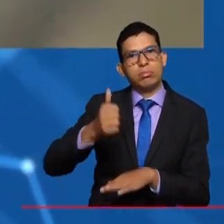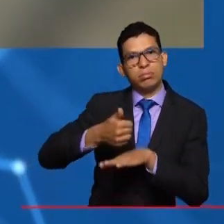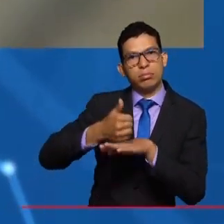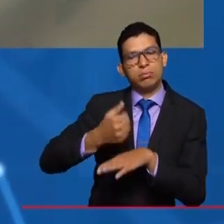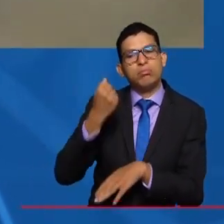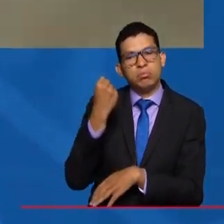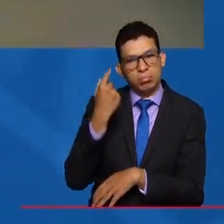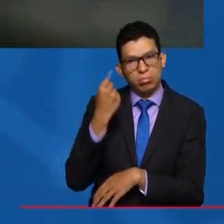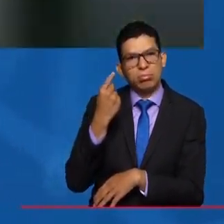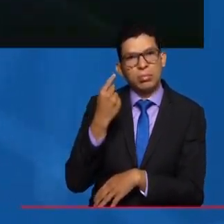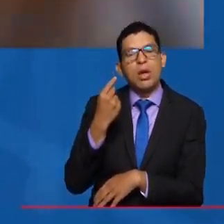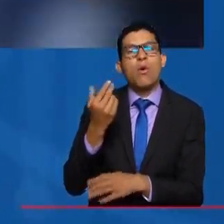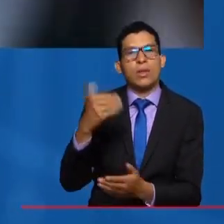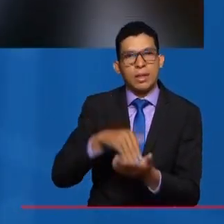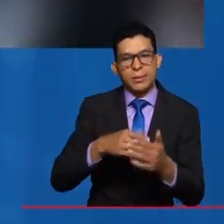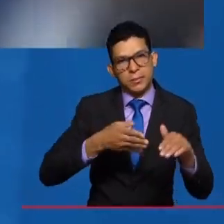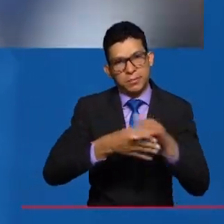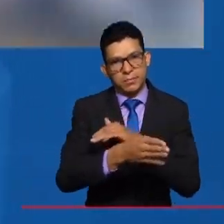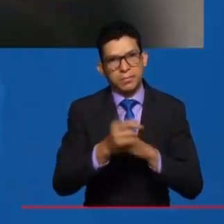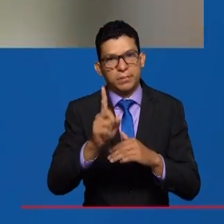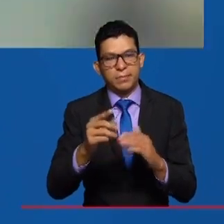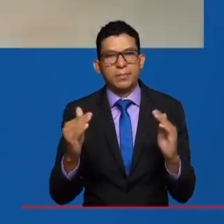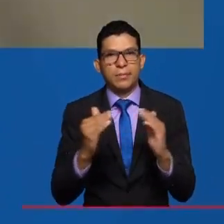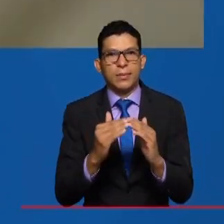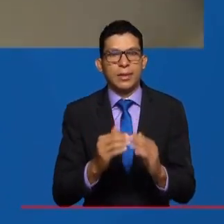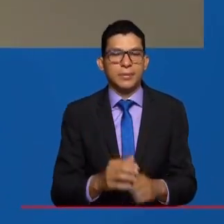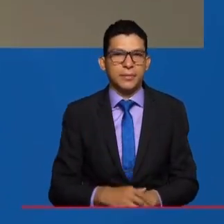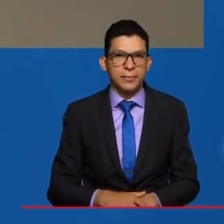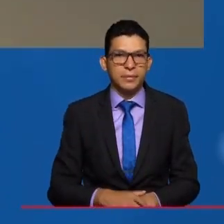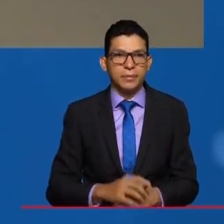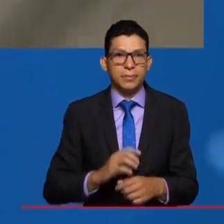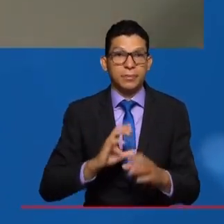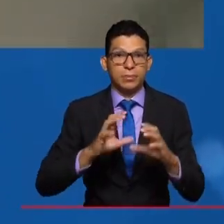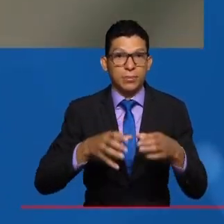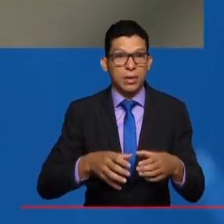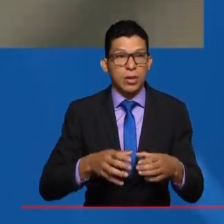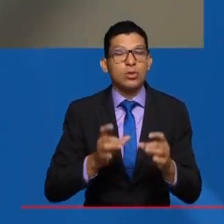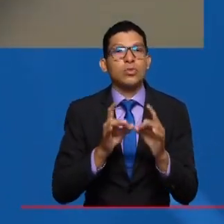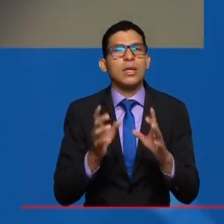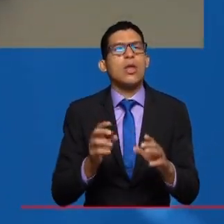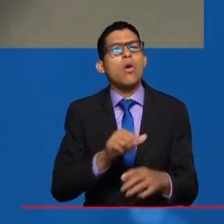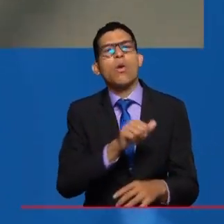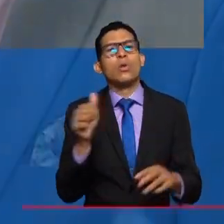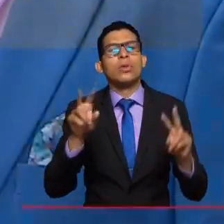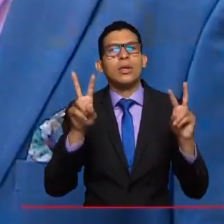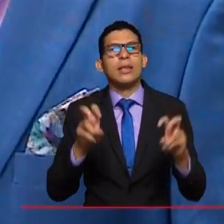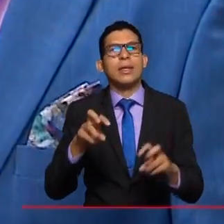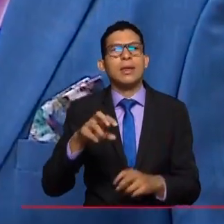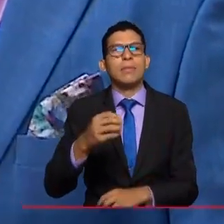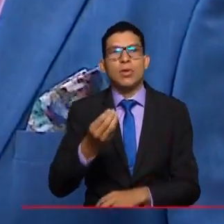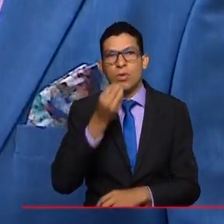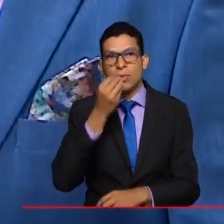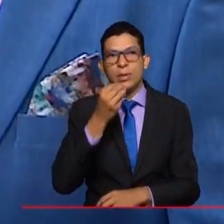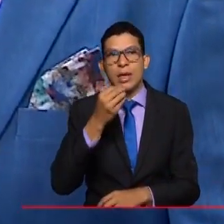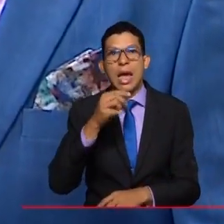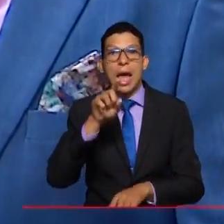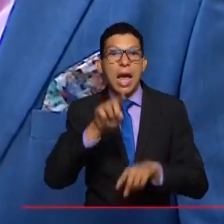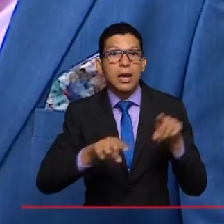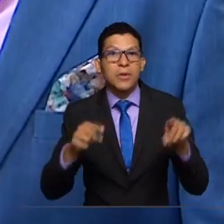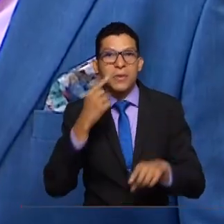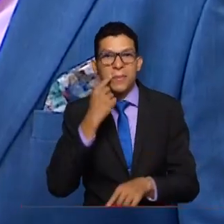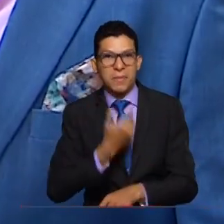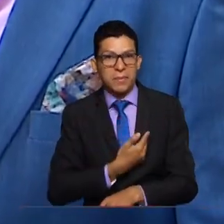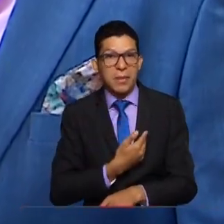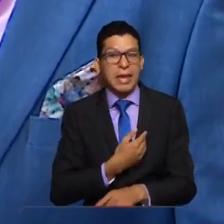comprensión y los estudiantes pudieron regresar a clases Bueno pero fortuna para los estudiantes y los padres de familia otro tema el tema del pae algunos padres de familia